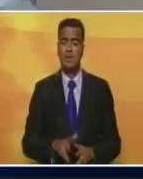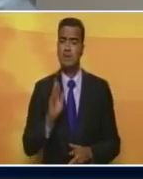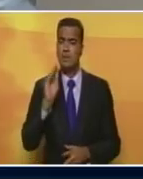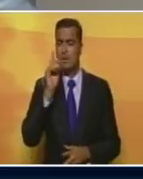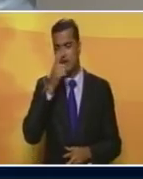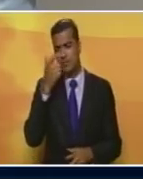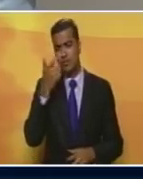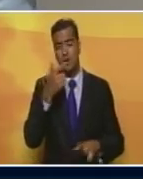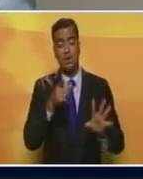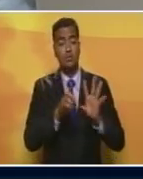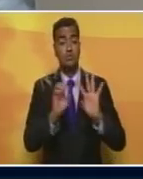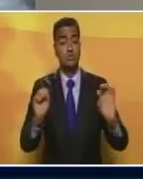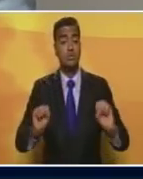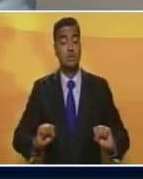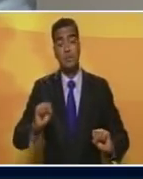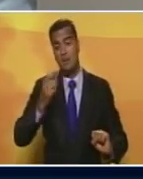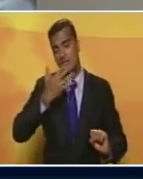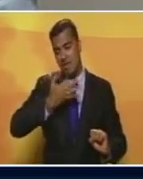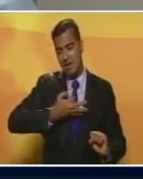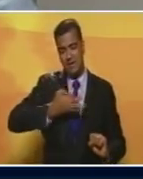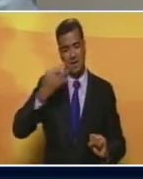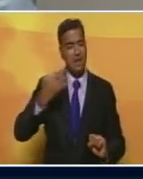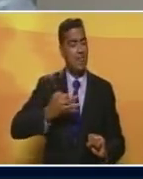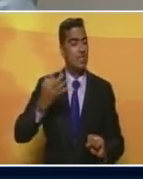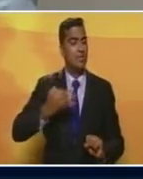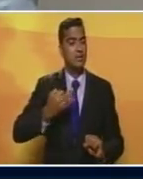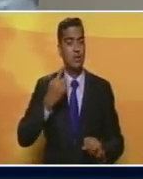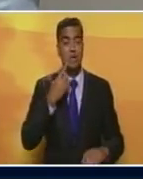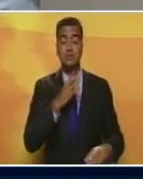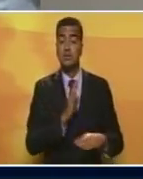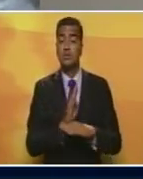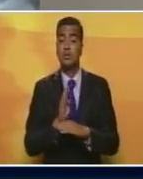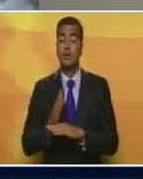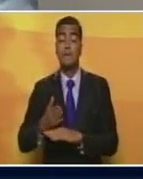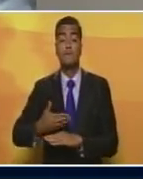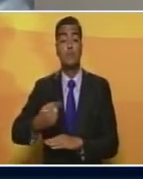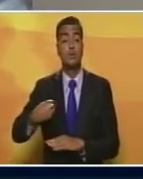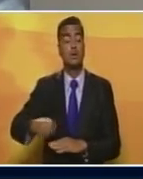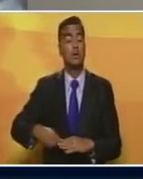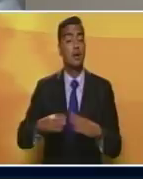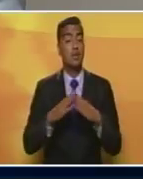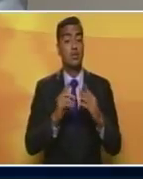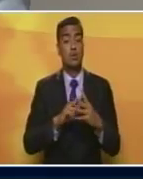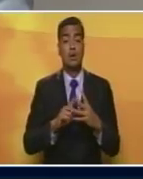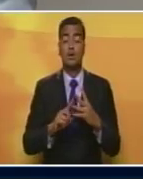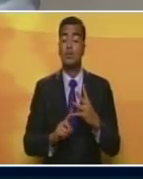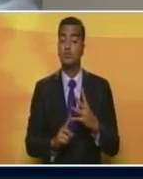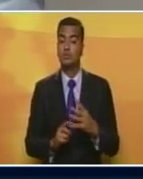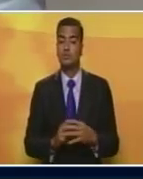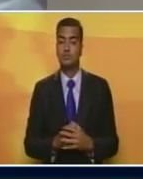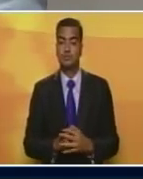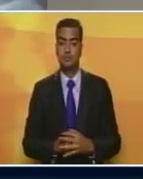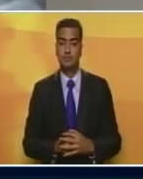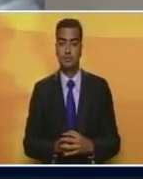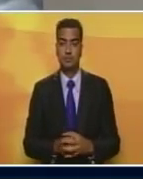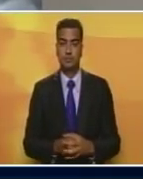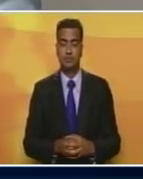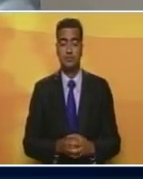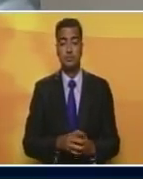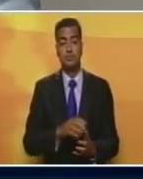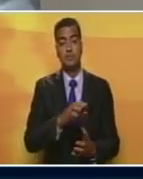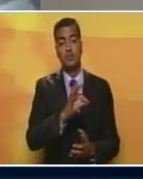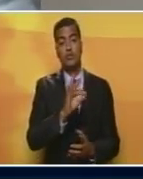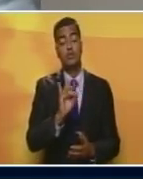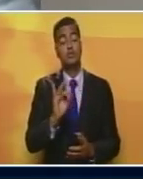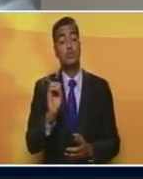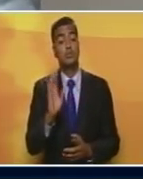insumos a costos de mercado, pues que esto ha traído como consecuencia, bueno, algunos precios elevados.